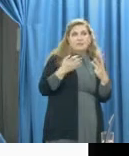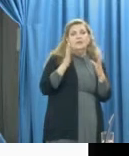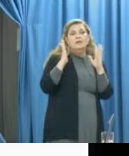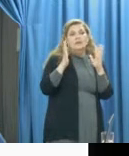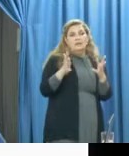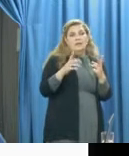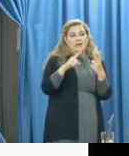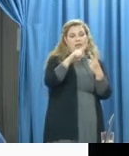vivo, ya murieron 2,